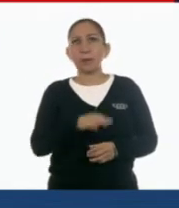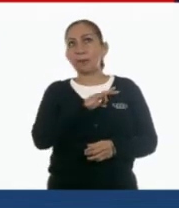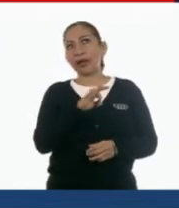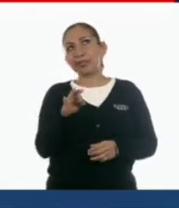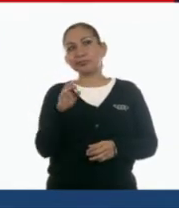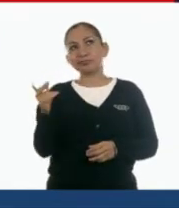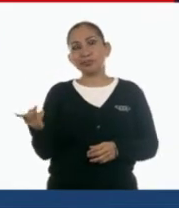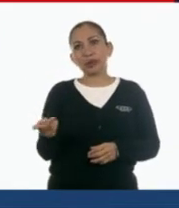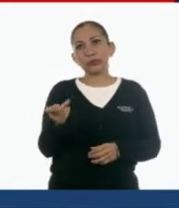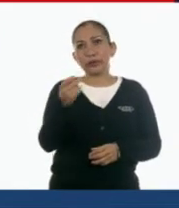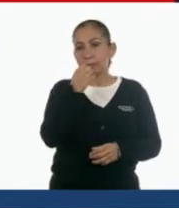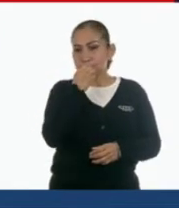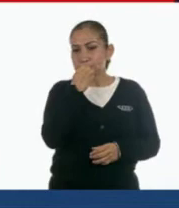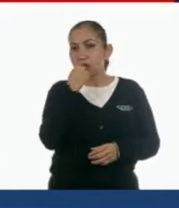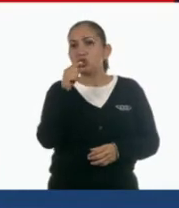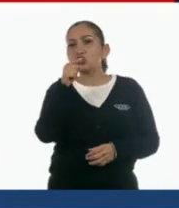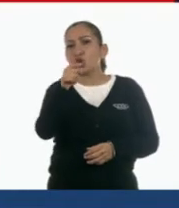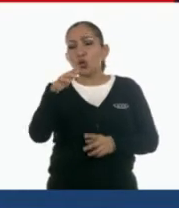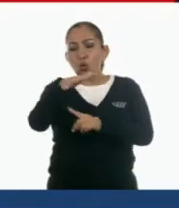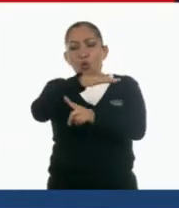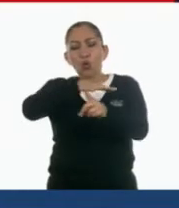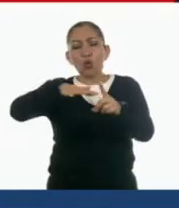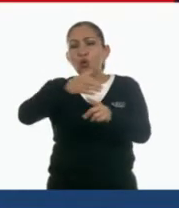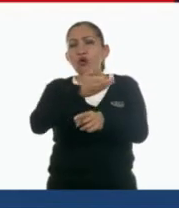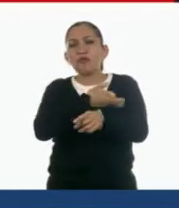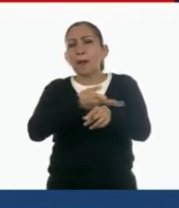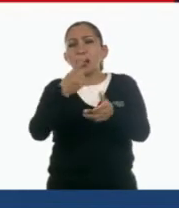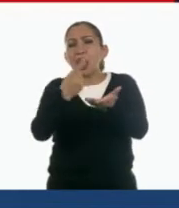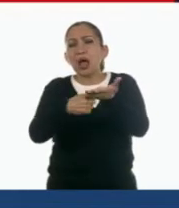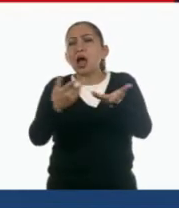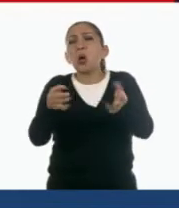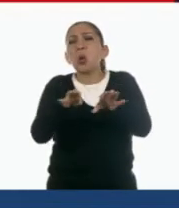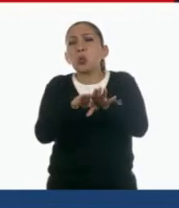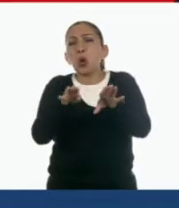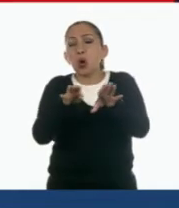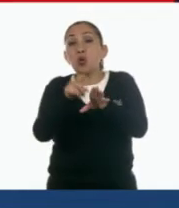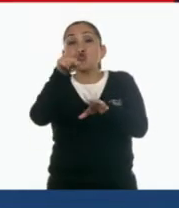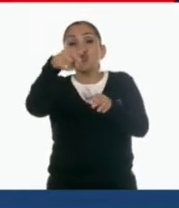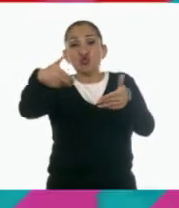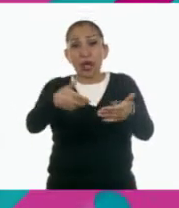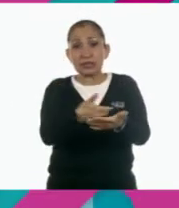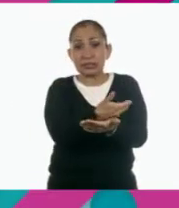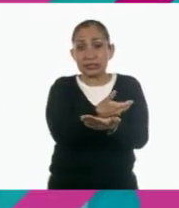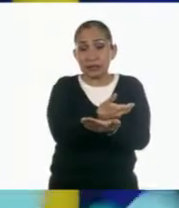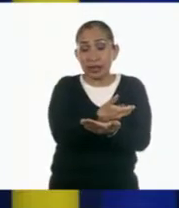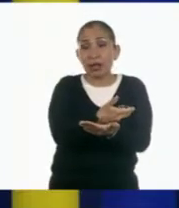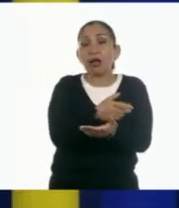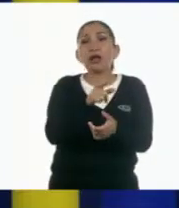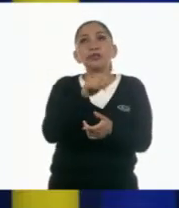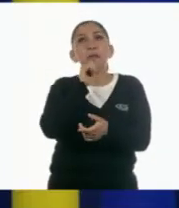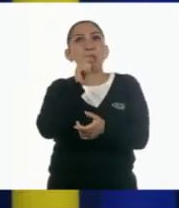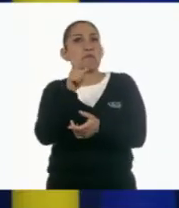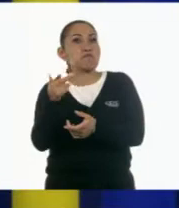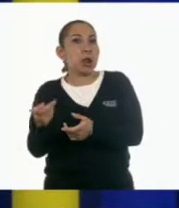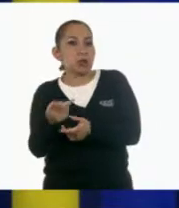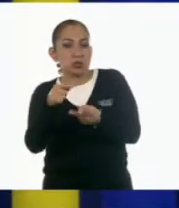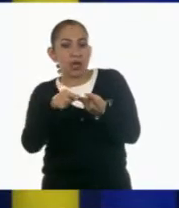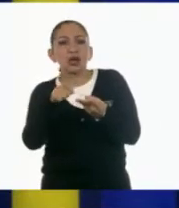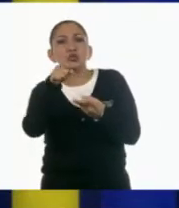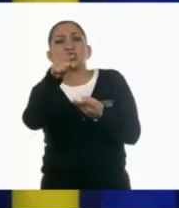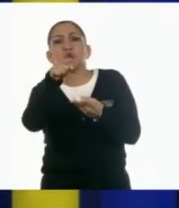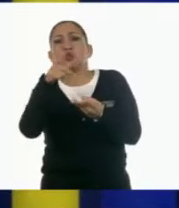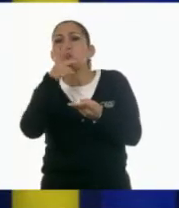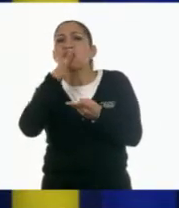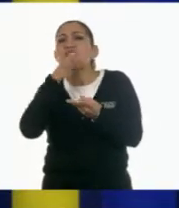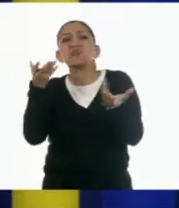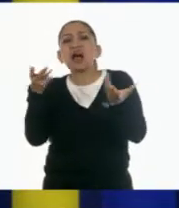Podríamos preguntar cómo era tu ambiente familiar al momento de nacer. Podríamos también preguntar a qué se